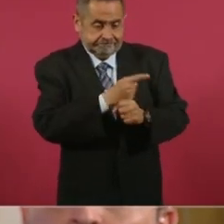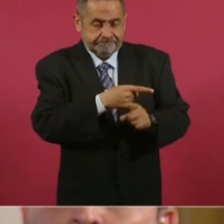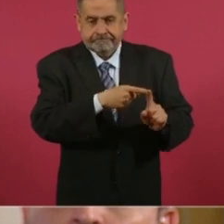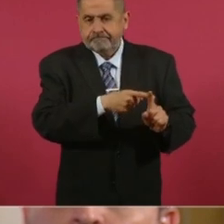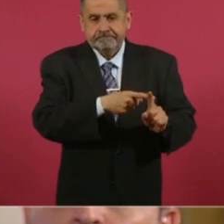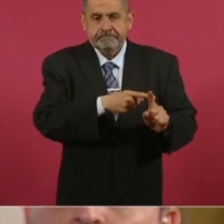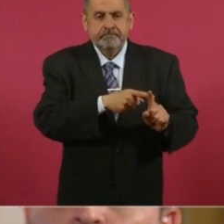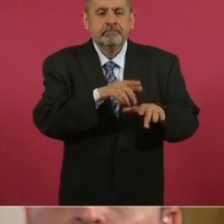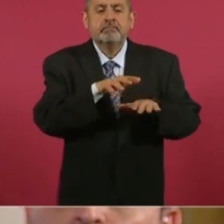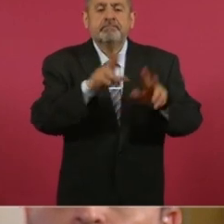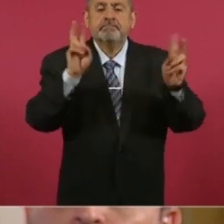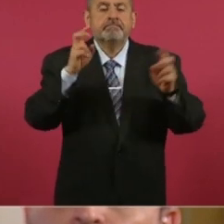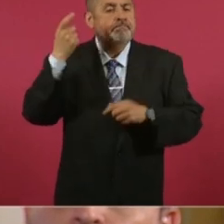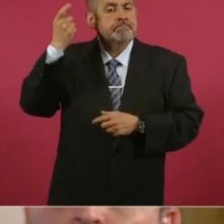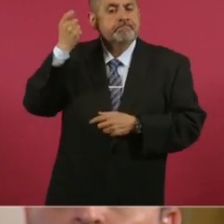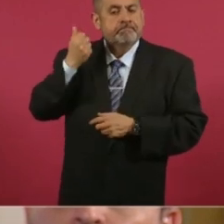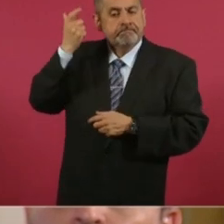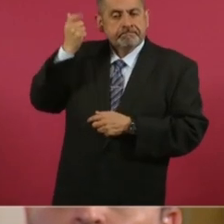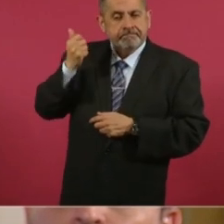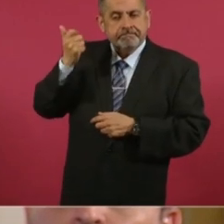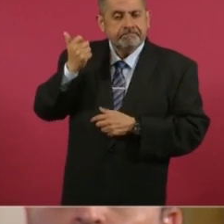a las pensiones,